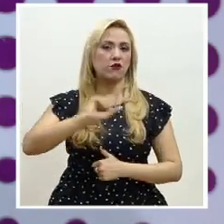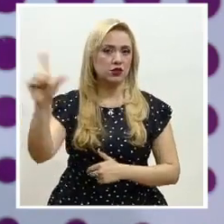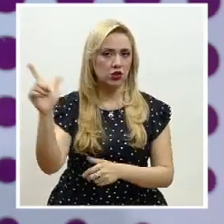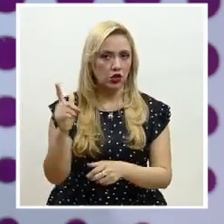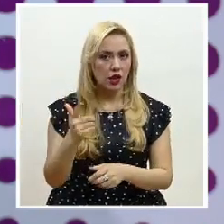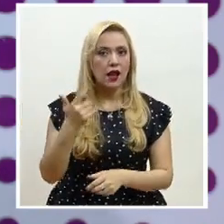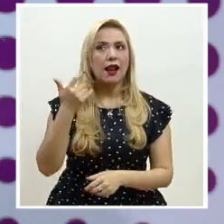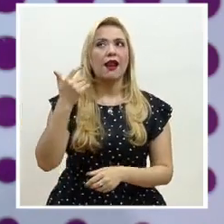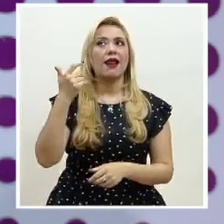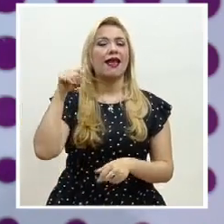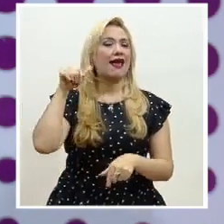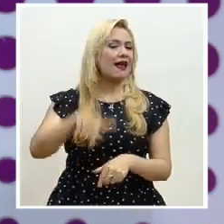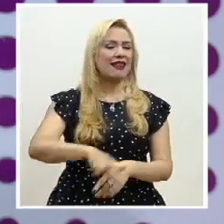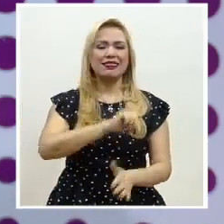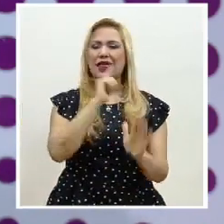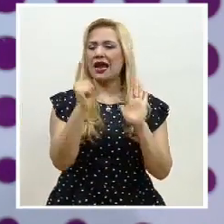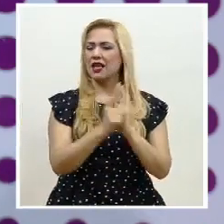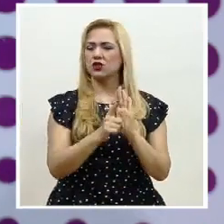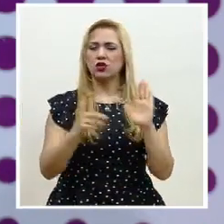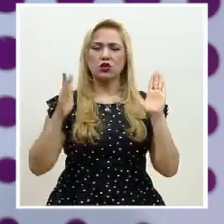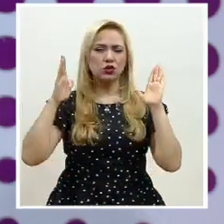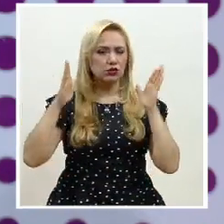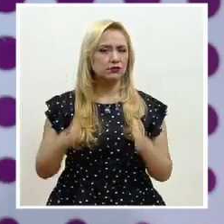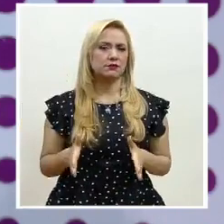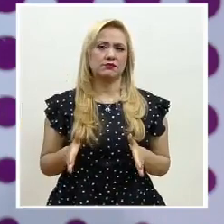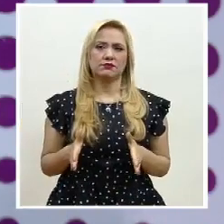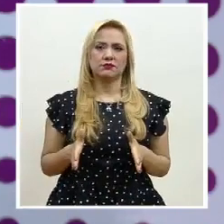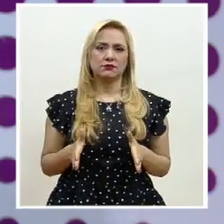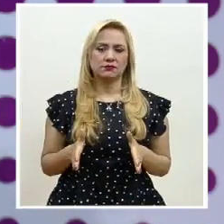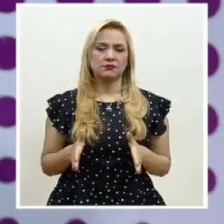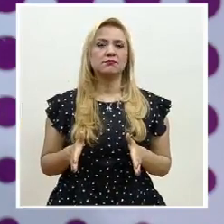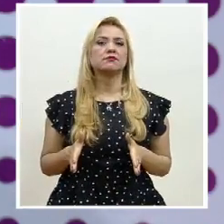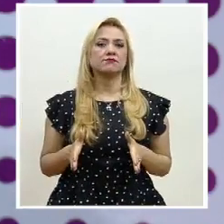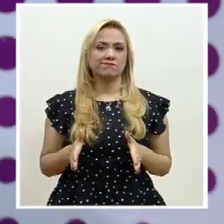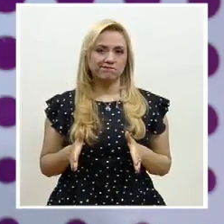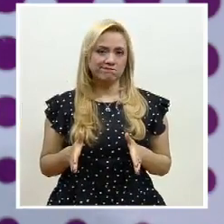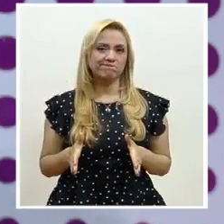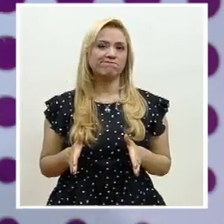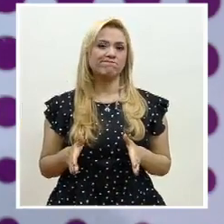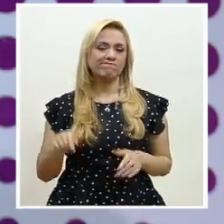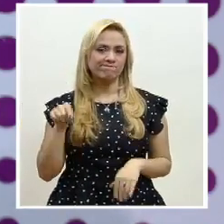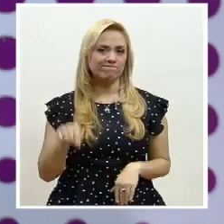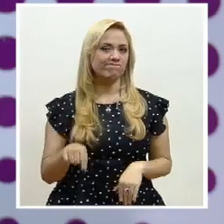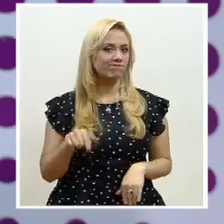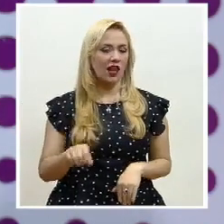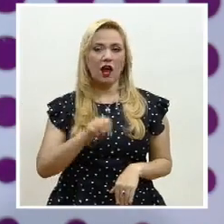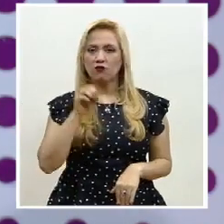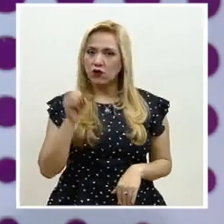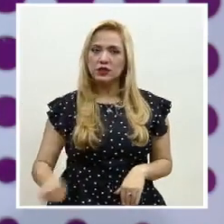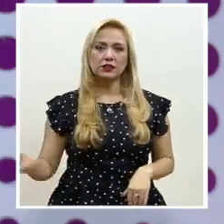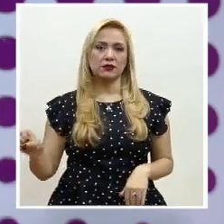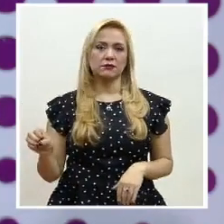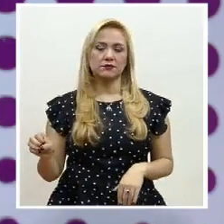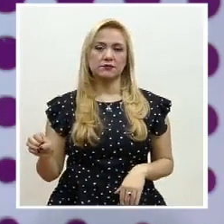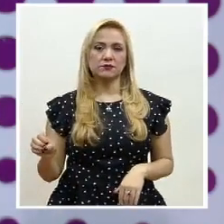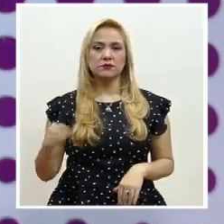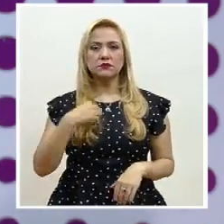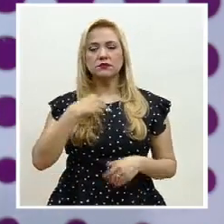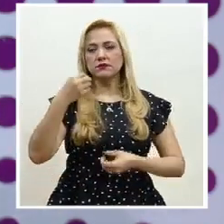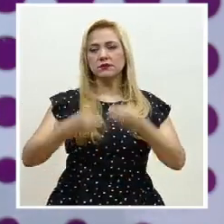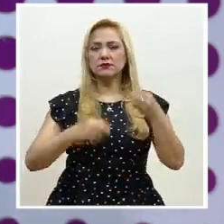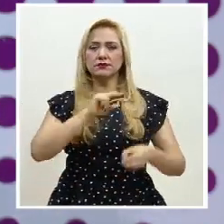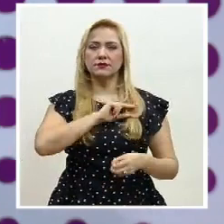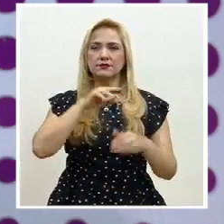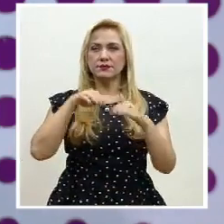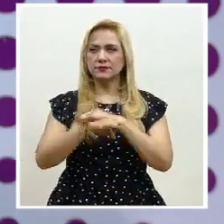en derecho, ¿no? Esa es la especificidad. Y el perfil que he notado en mi experiencia también en tribunal colegiado,